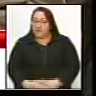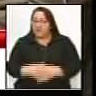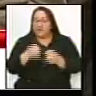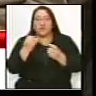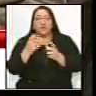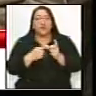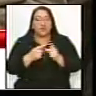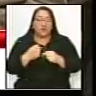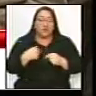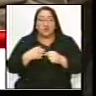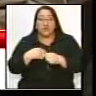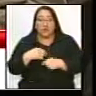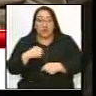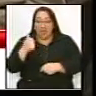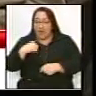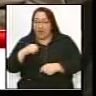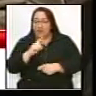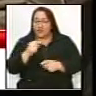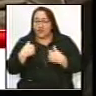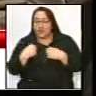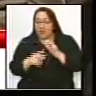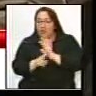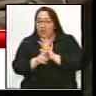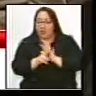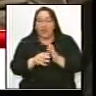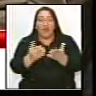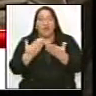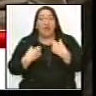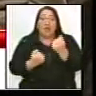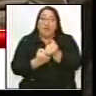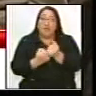no ha tenido la voluntad de brindarnos ese apoyo.